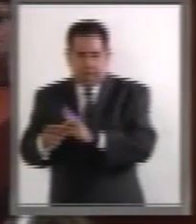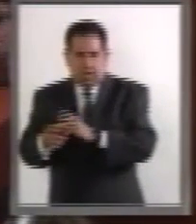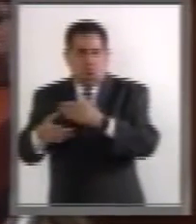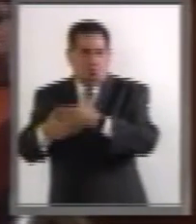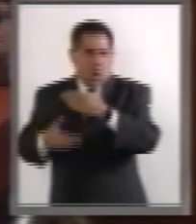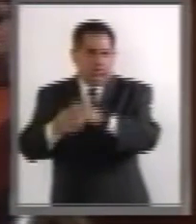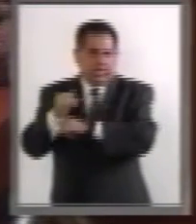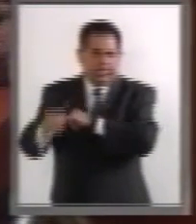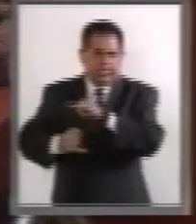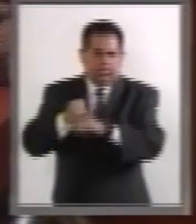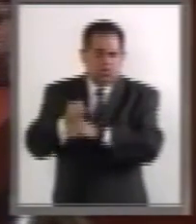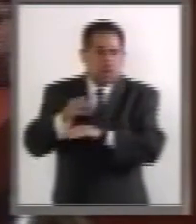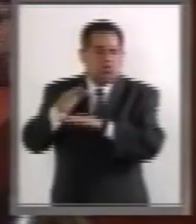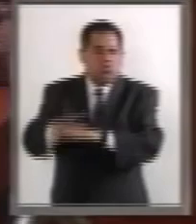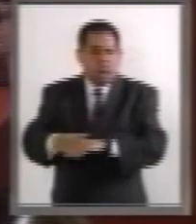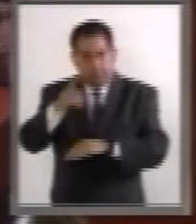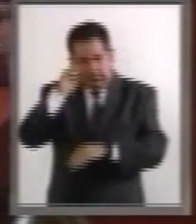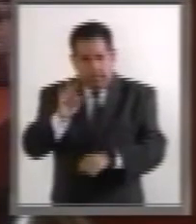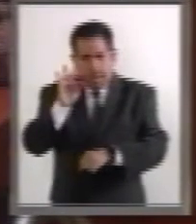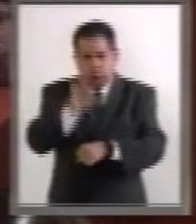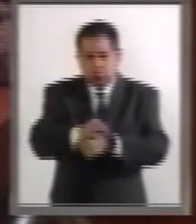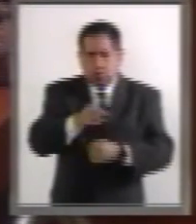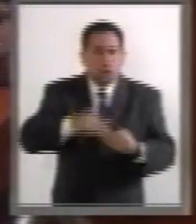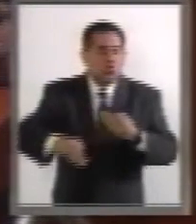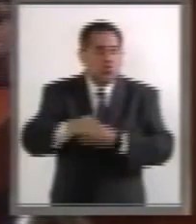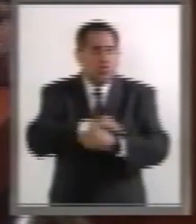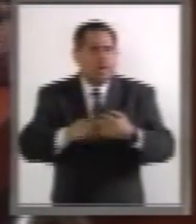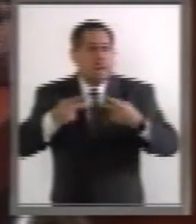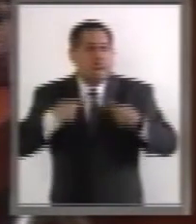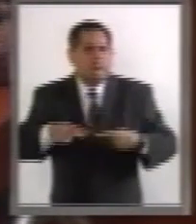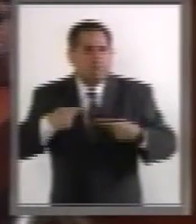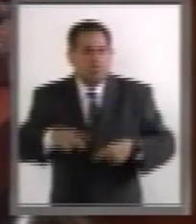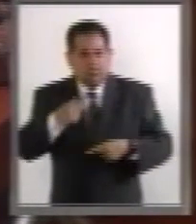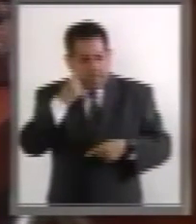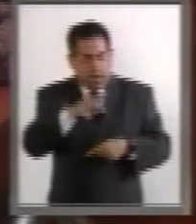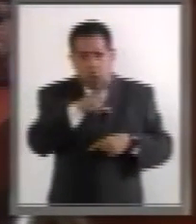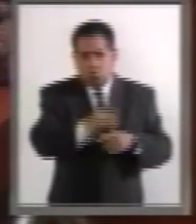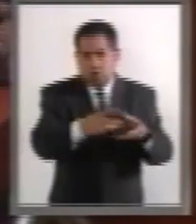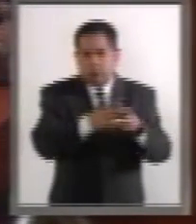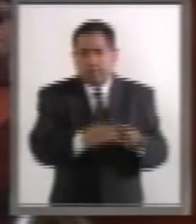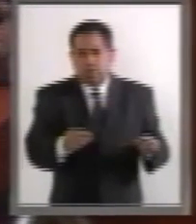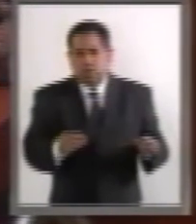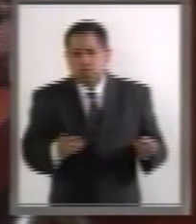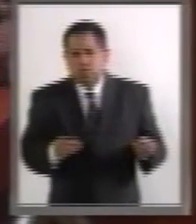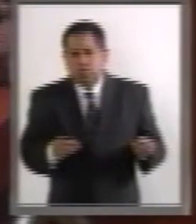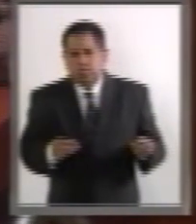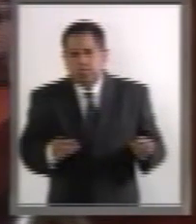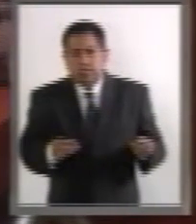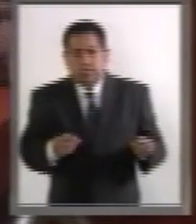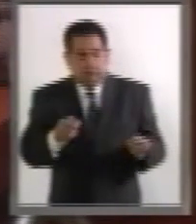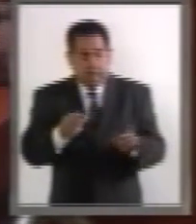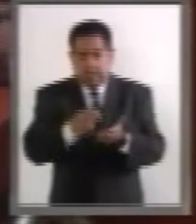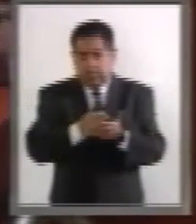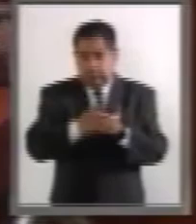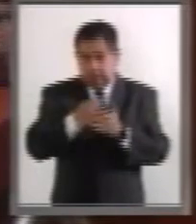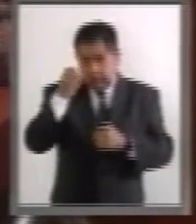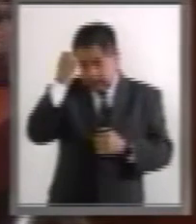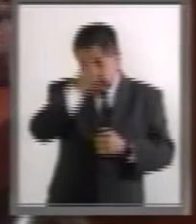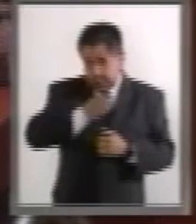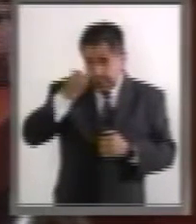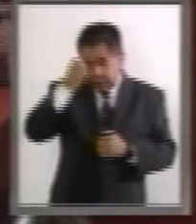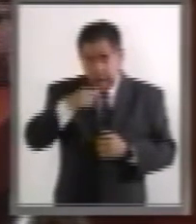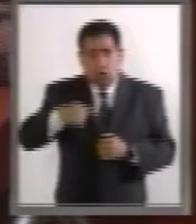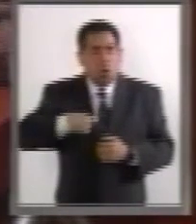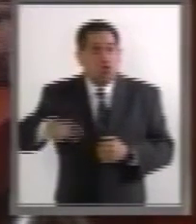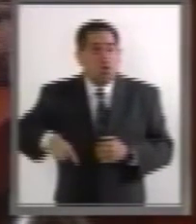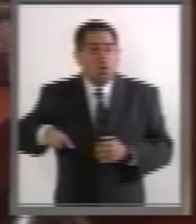Convención Internacional para la Protección de Todas las Personas contra la Desaparición Forzada. En dicha evaluación, el